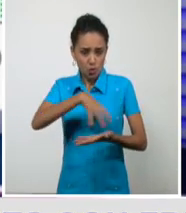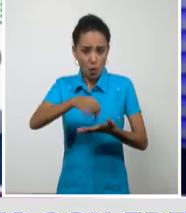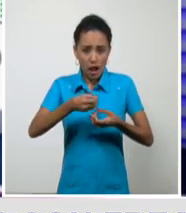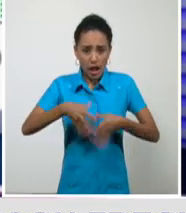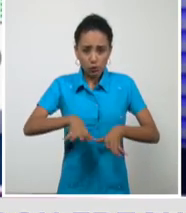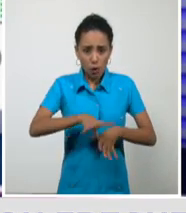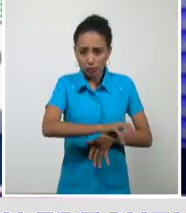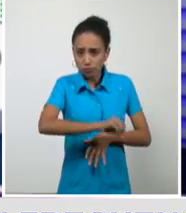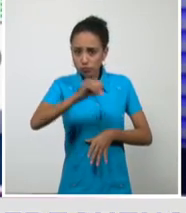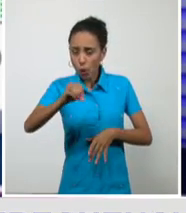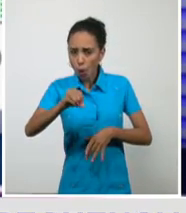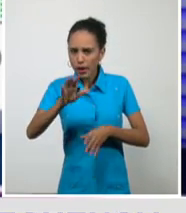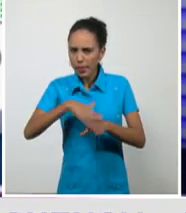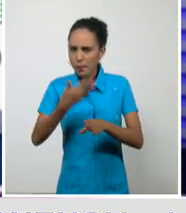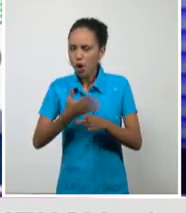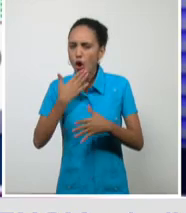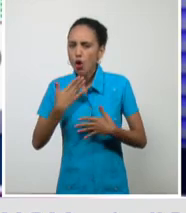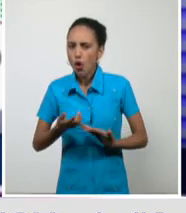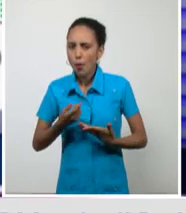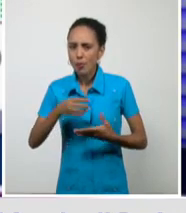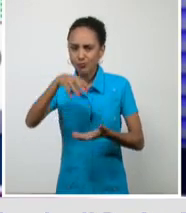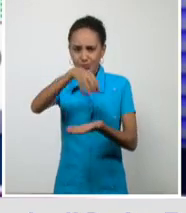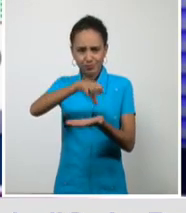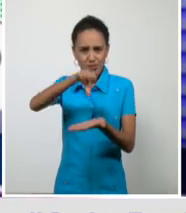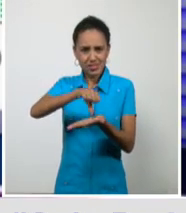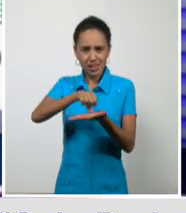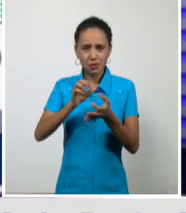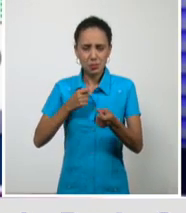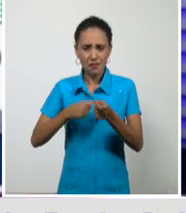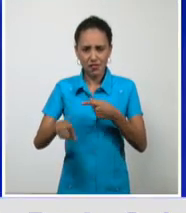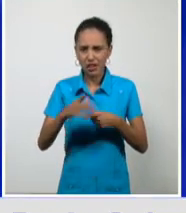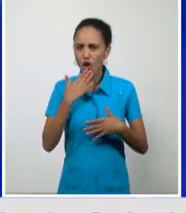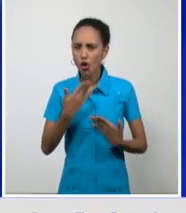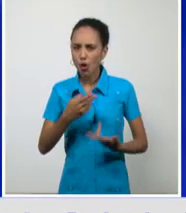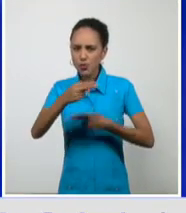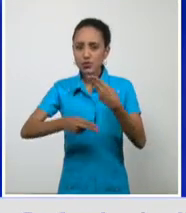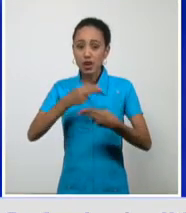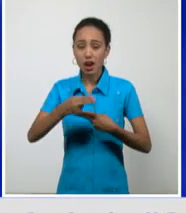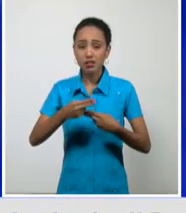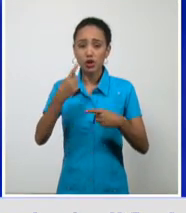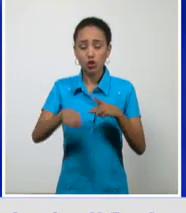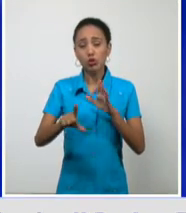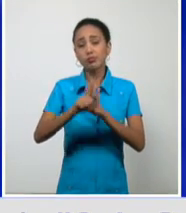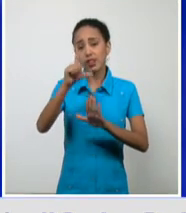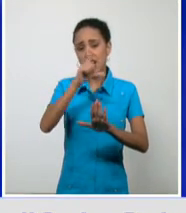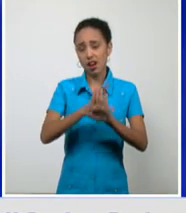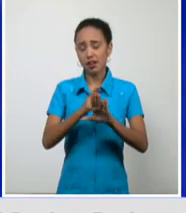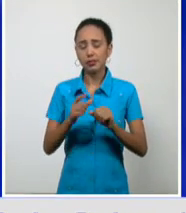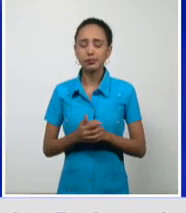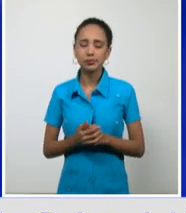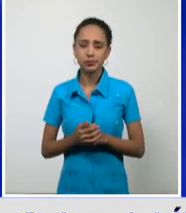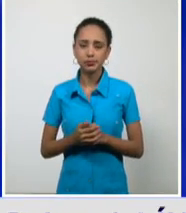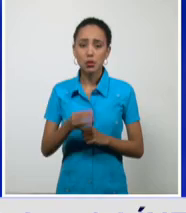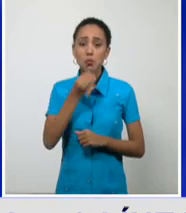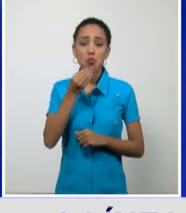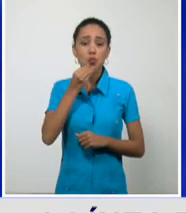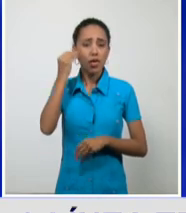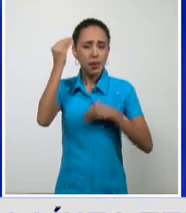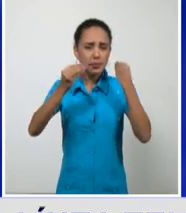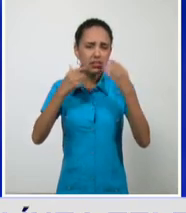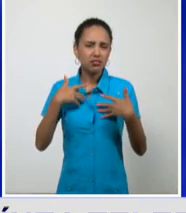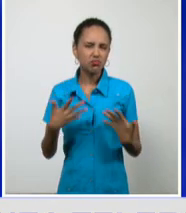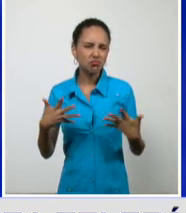a algunas ya requieren procesamiento y otras sencillamente se exportan de manera ilegal. Bueno, pudiera pensarse, bueno, ¿y esto qué tiene que ver